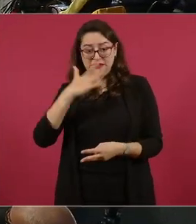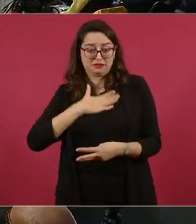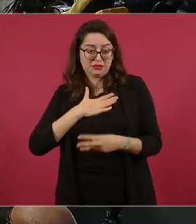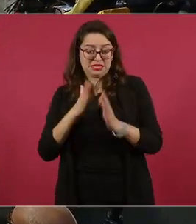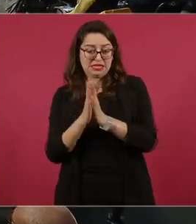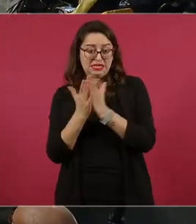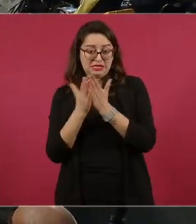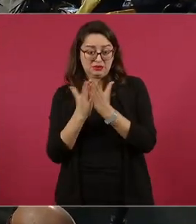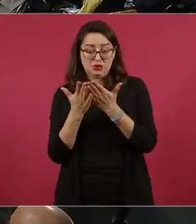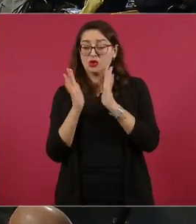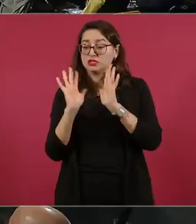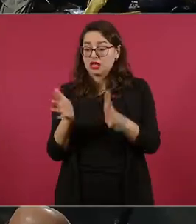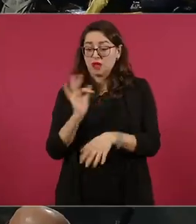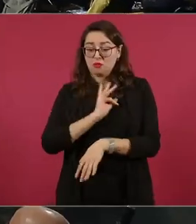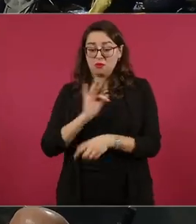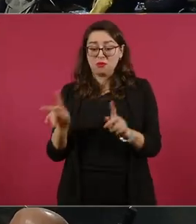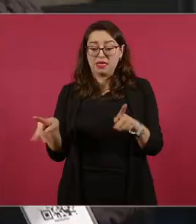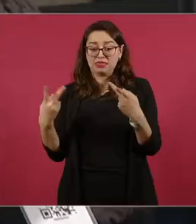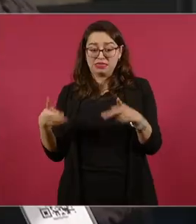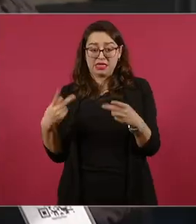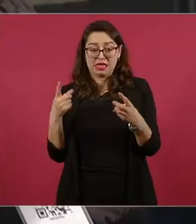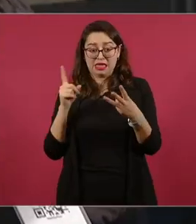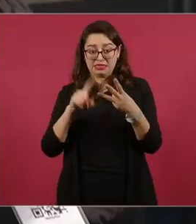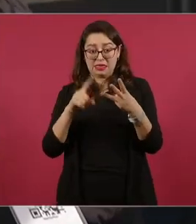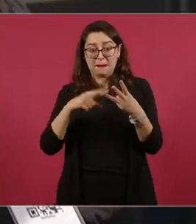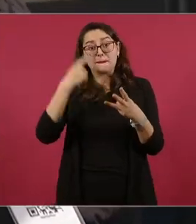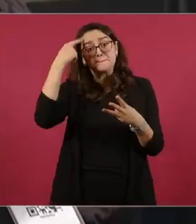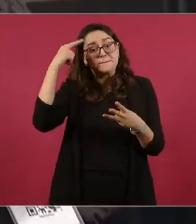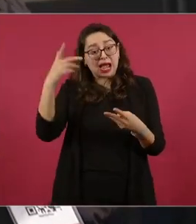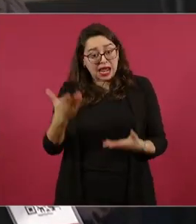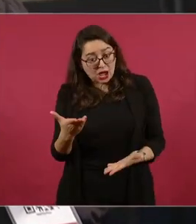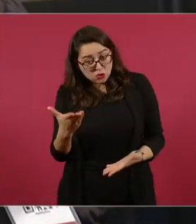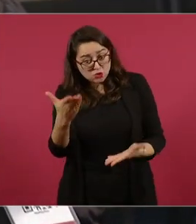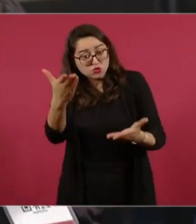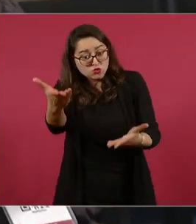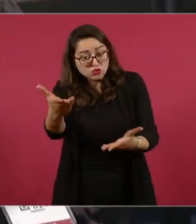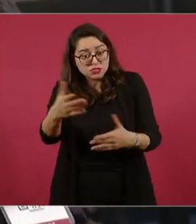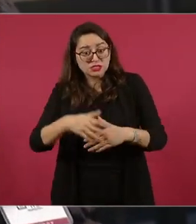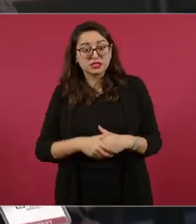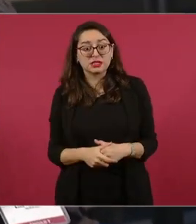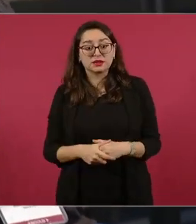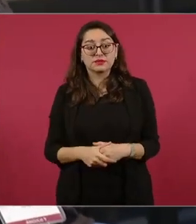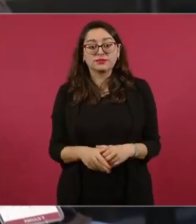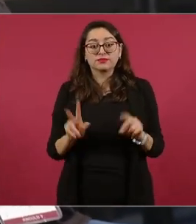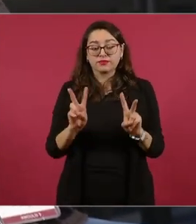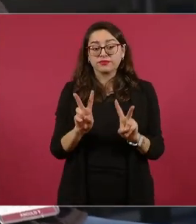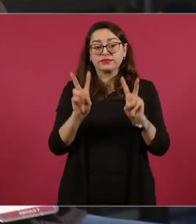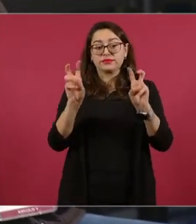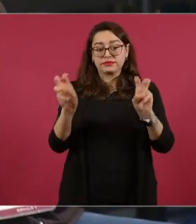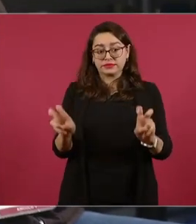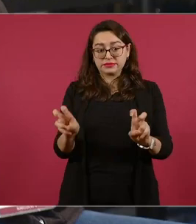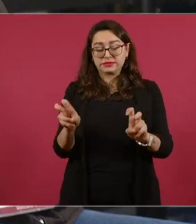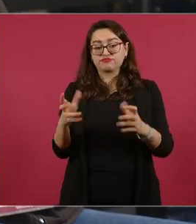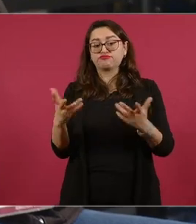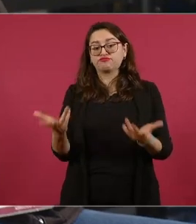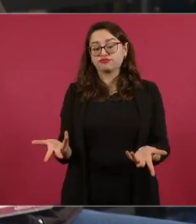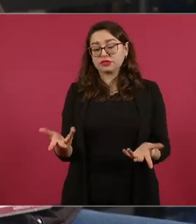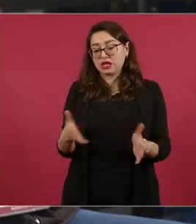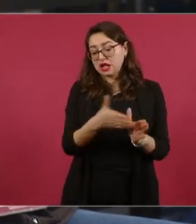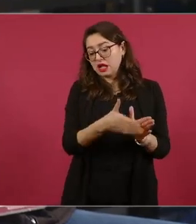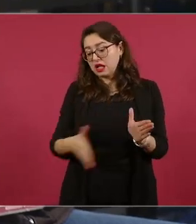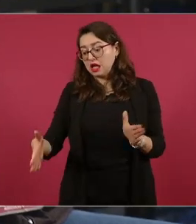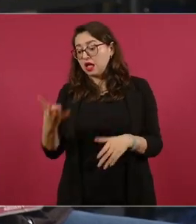cierto, dedicado a usted, ojalá tenga tiempo de leerlo, se habla del fin del Chayo en la Cuarta Transformación. Y esto